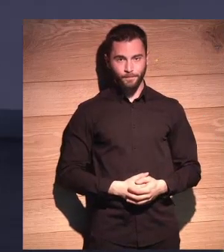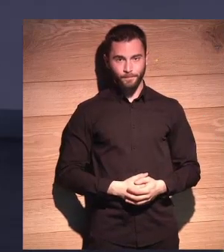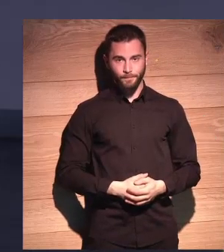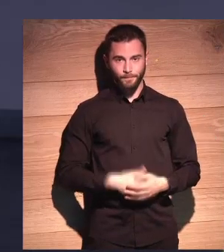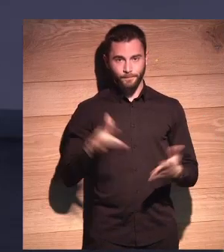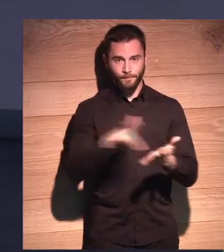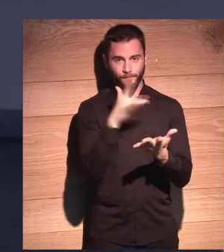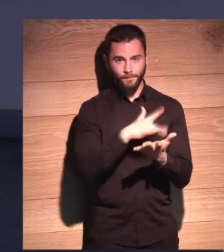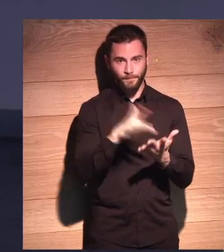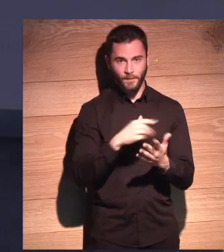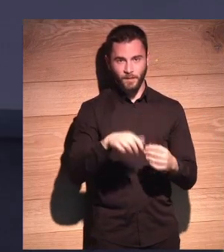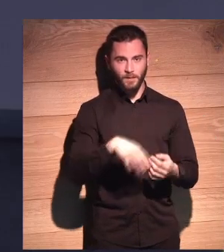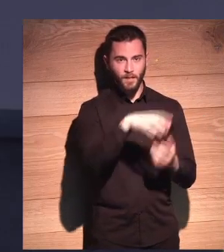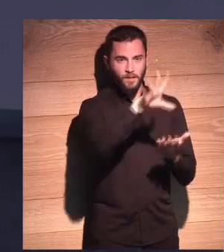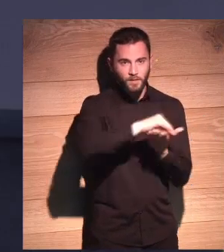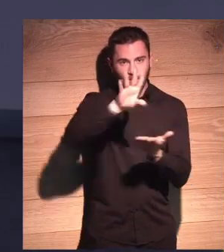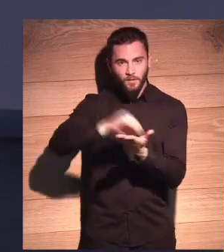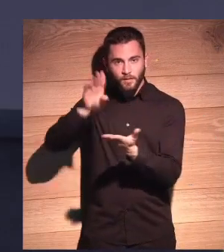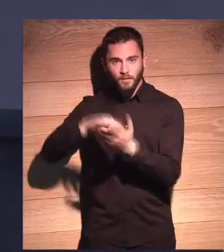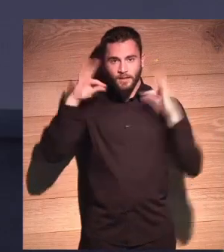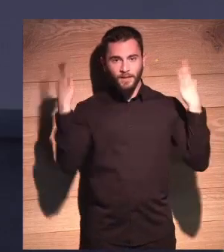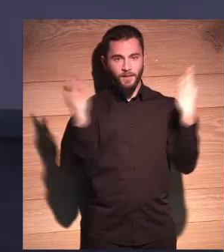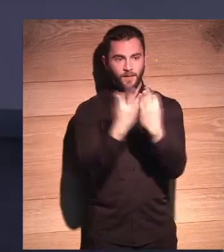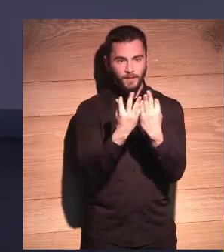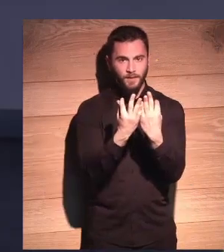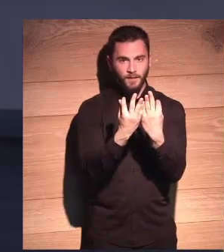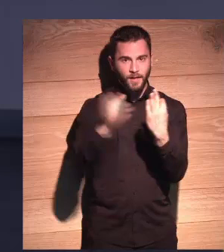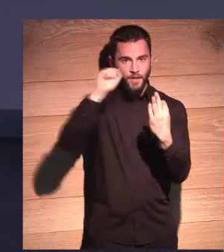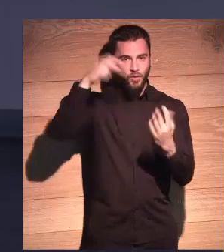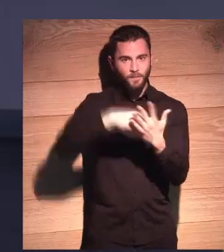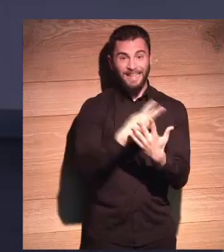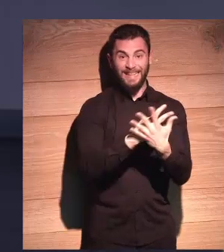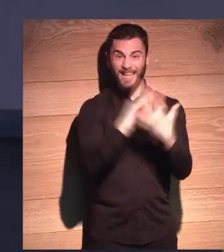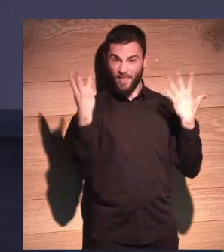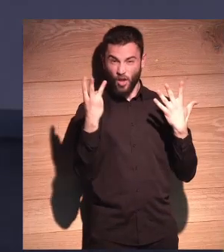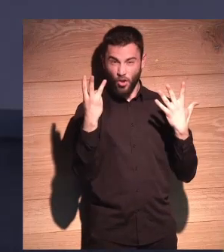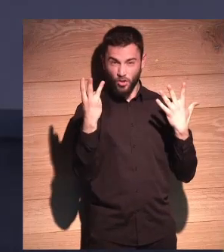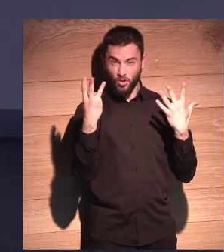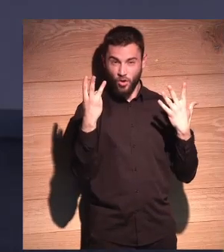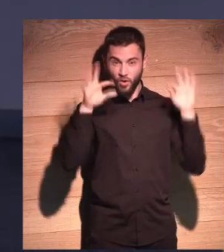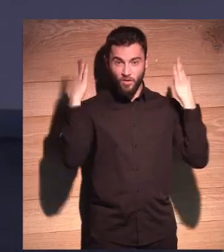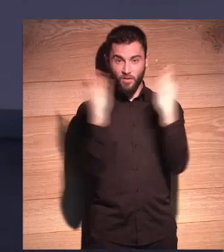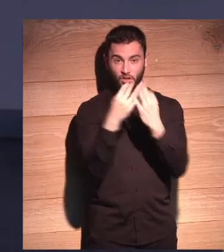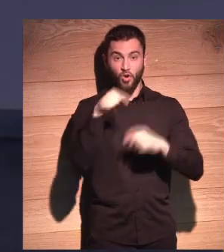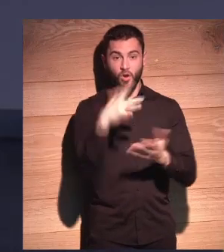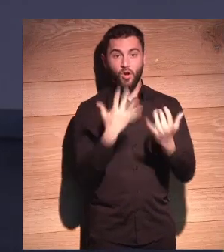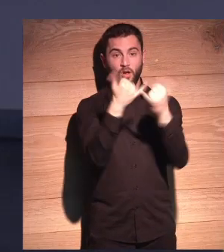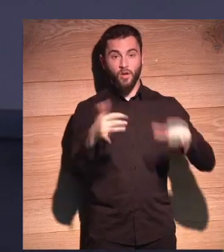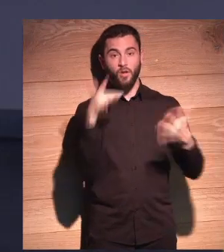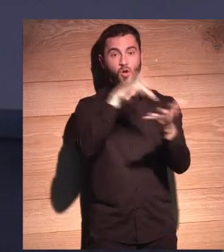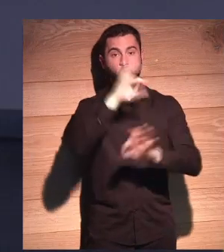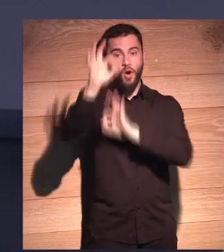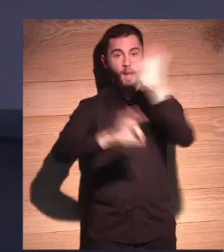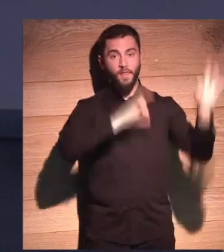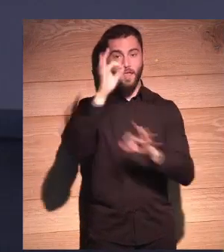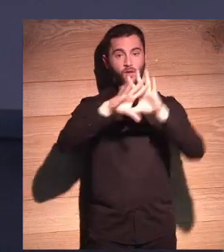La revista recoge artículos de un seminario que hubo de Enlighted 2018, que fue un encuentro organizado entre